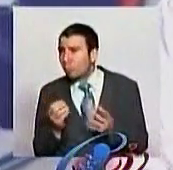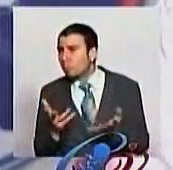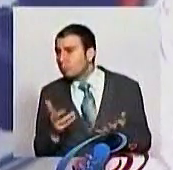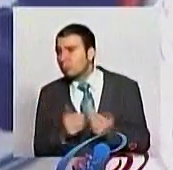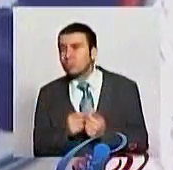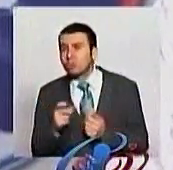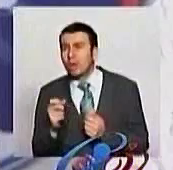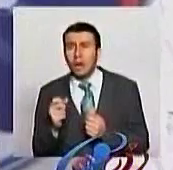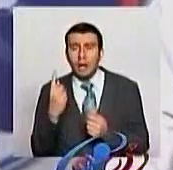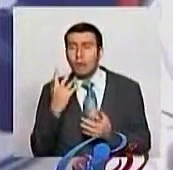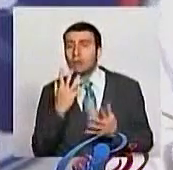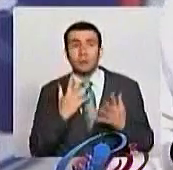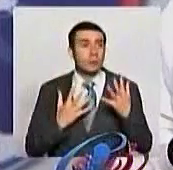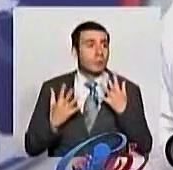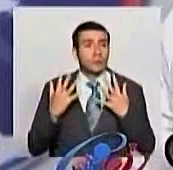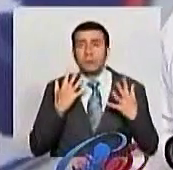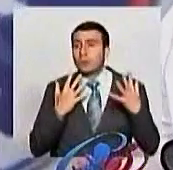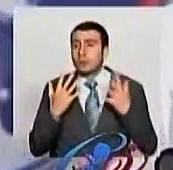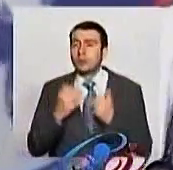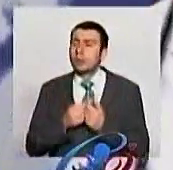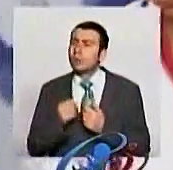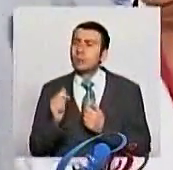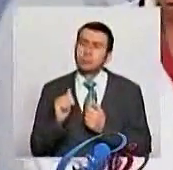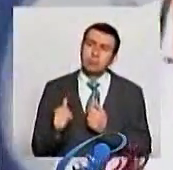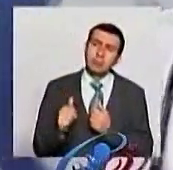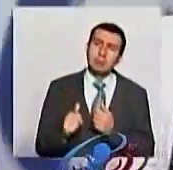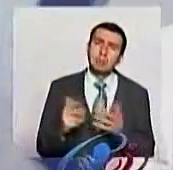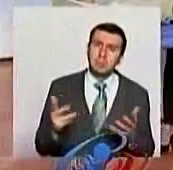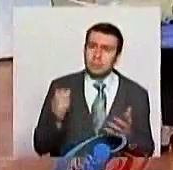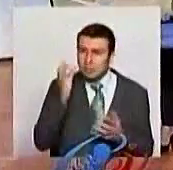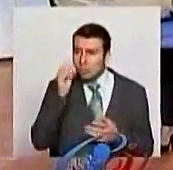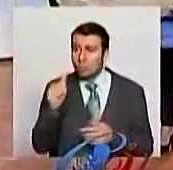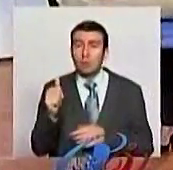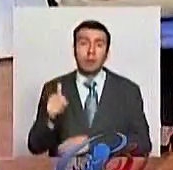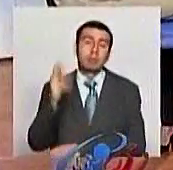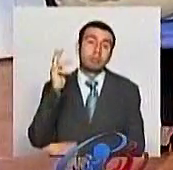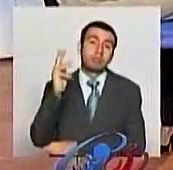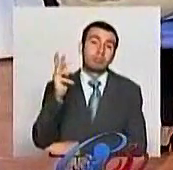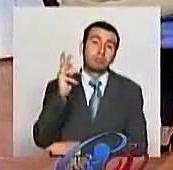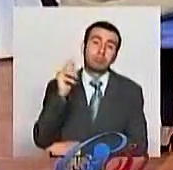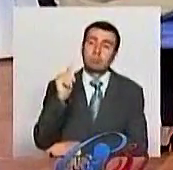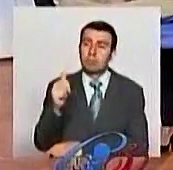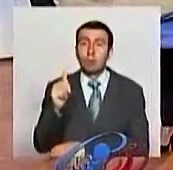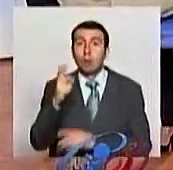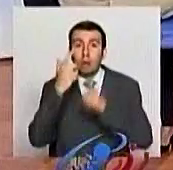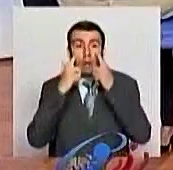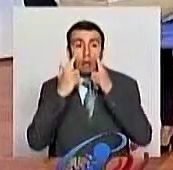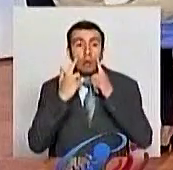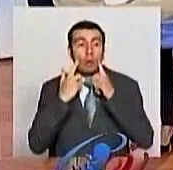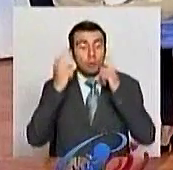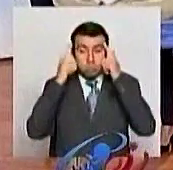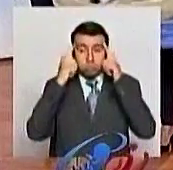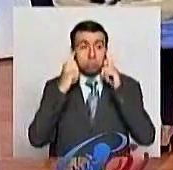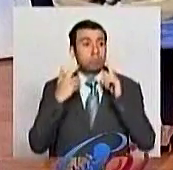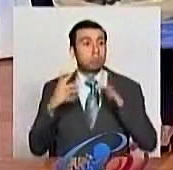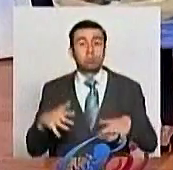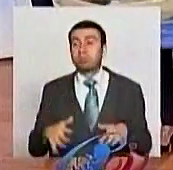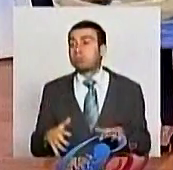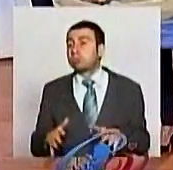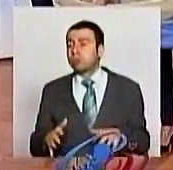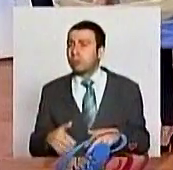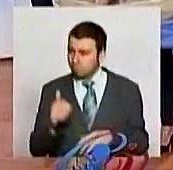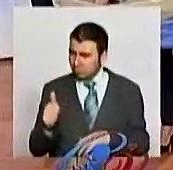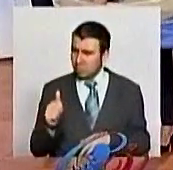de angustia? Usted es una persona que cuando va a dar una conferencia suda y tiembla. Esa es una persona que